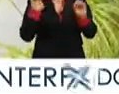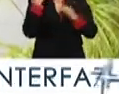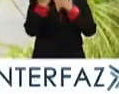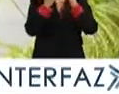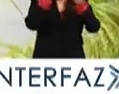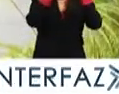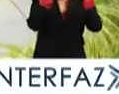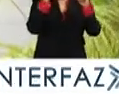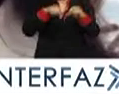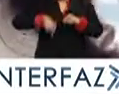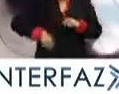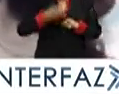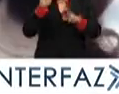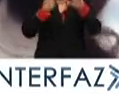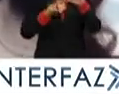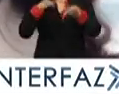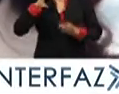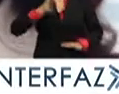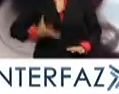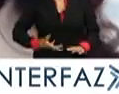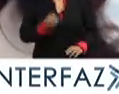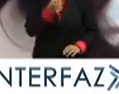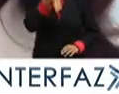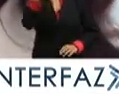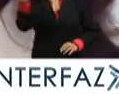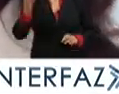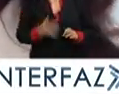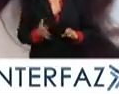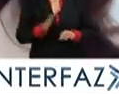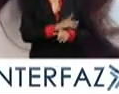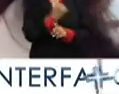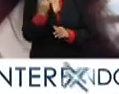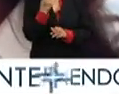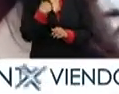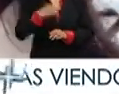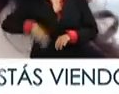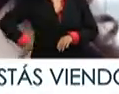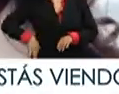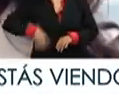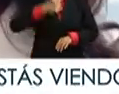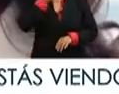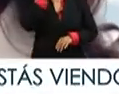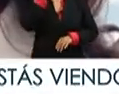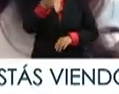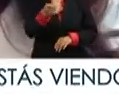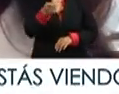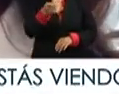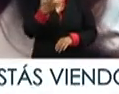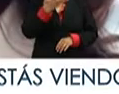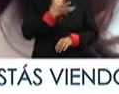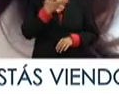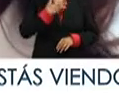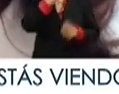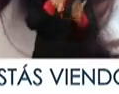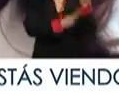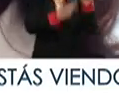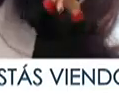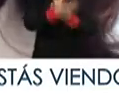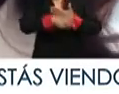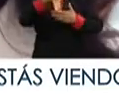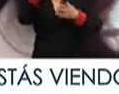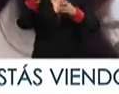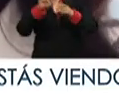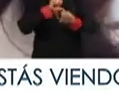de la escuela normal de Cuautla es un orgullo para cualquiera, ya que, como lo había mencionado antes, tiene planes y